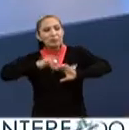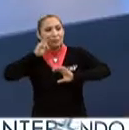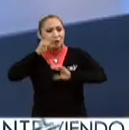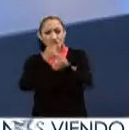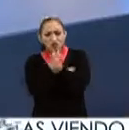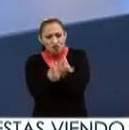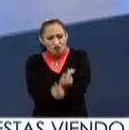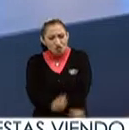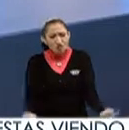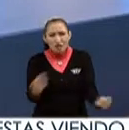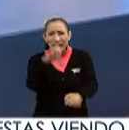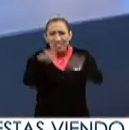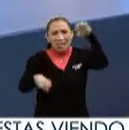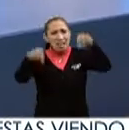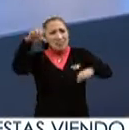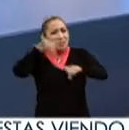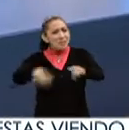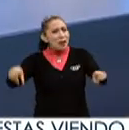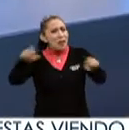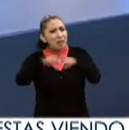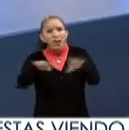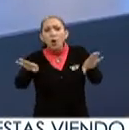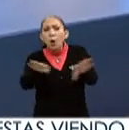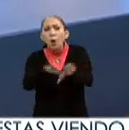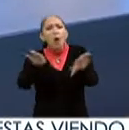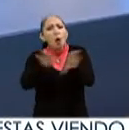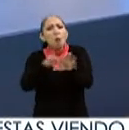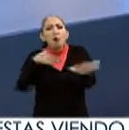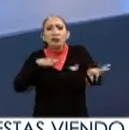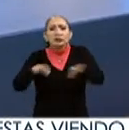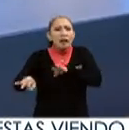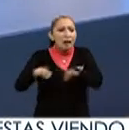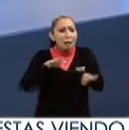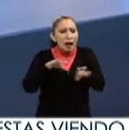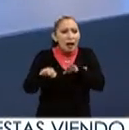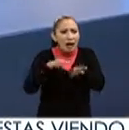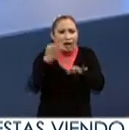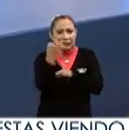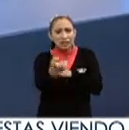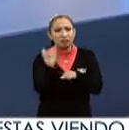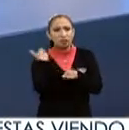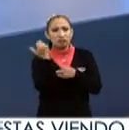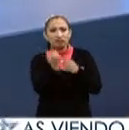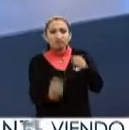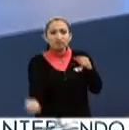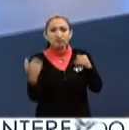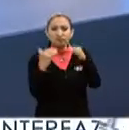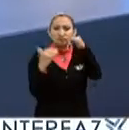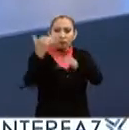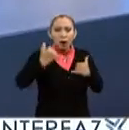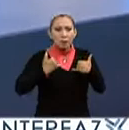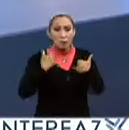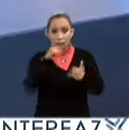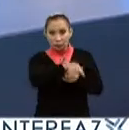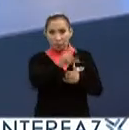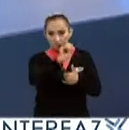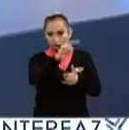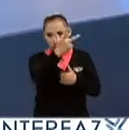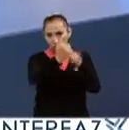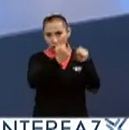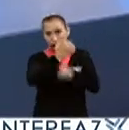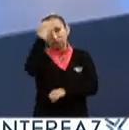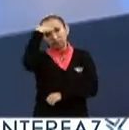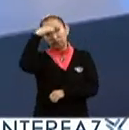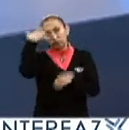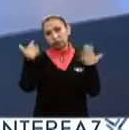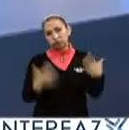Vemos niños de todas las edades. ¿Cómo se trabaja con estos talentos tan jóvenes? Usted tiene 28 años